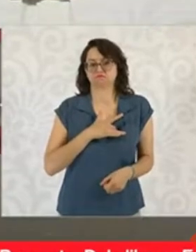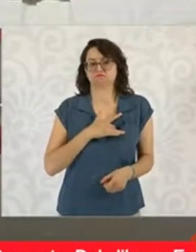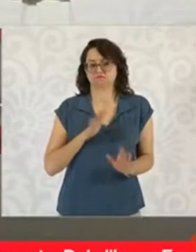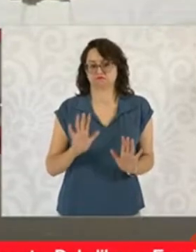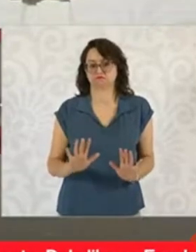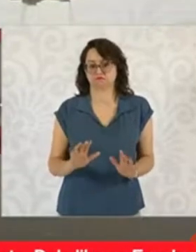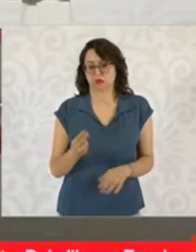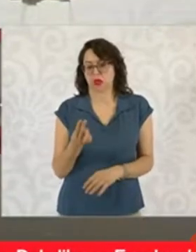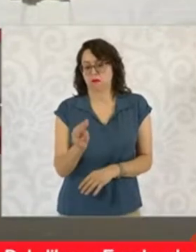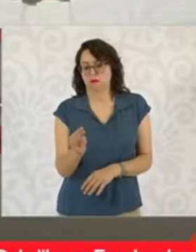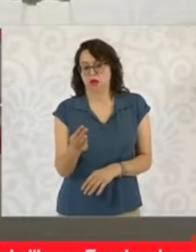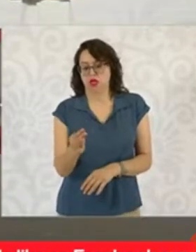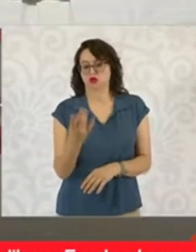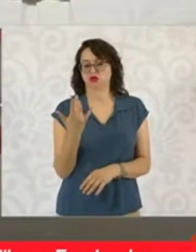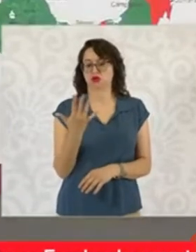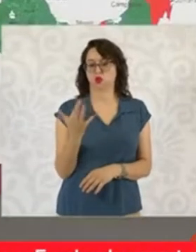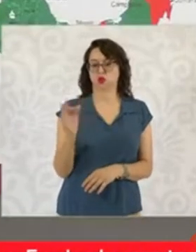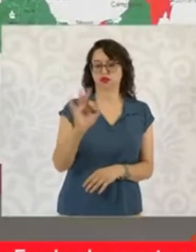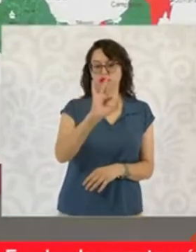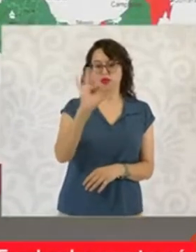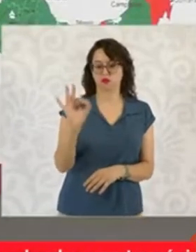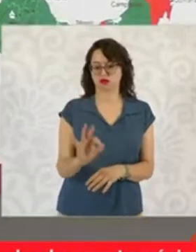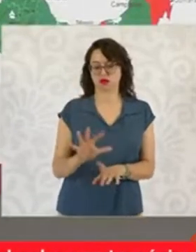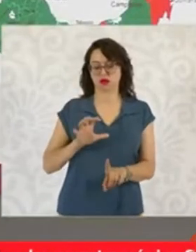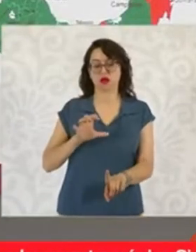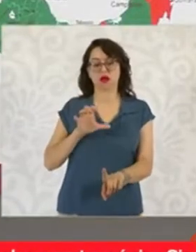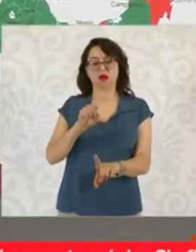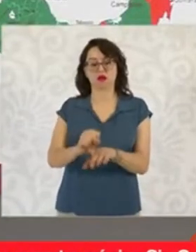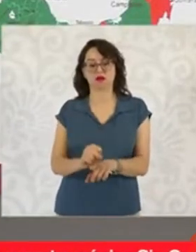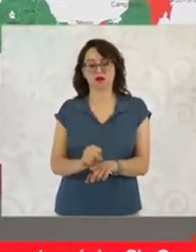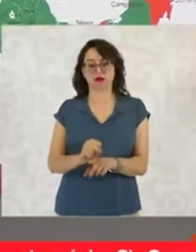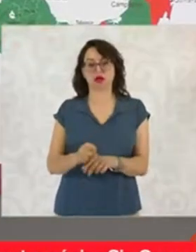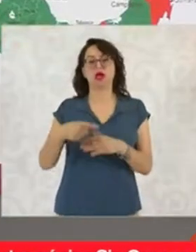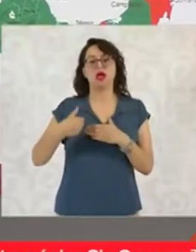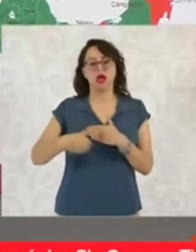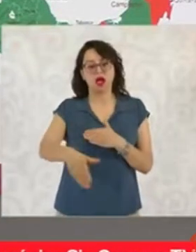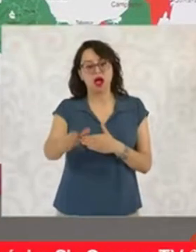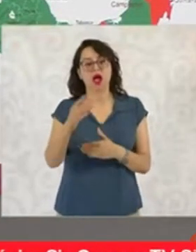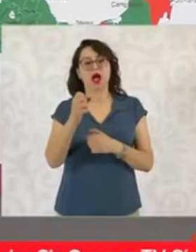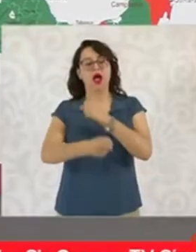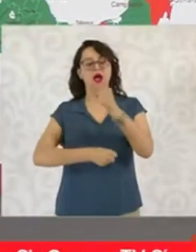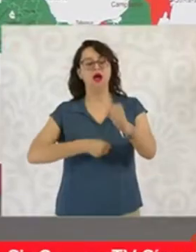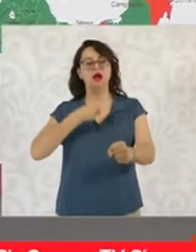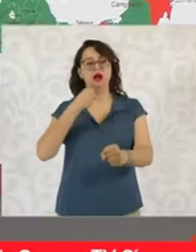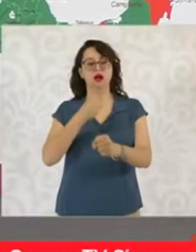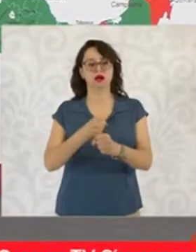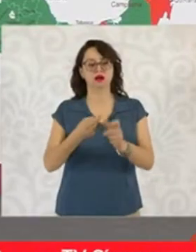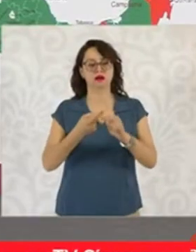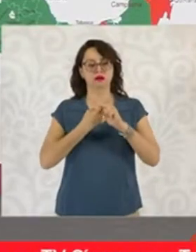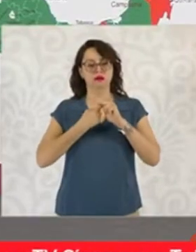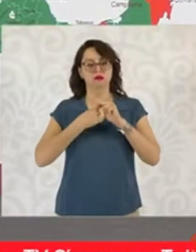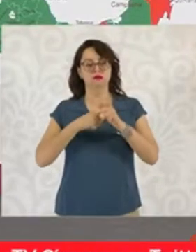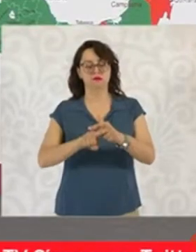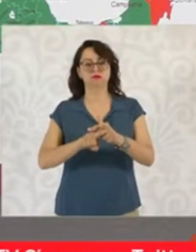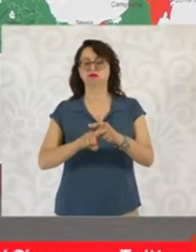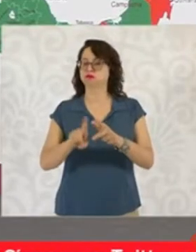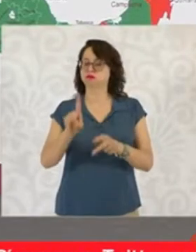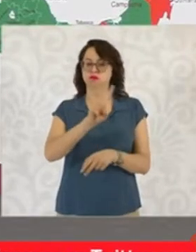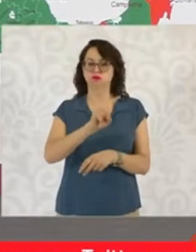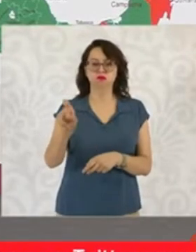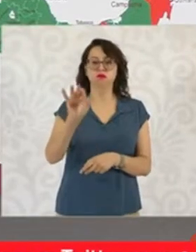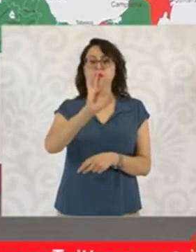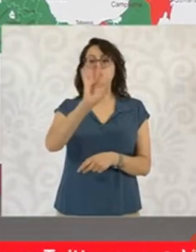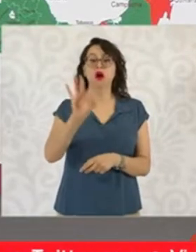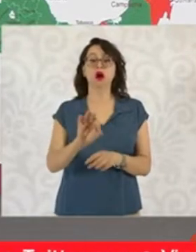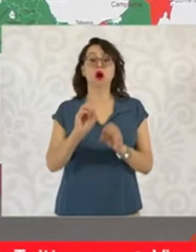a finales de mayo, en este año habremos iniciado la construcción de el 100% o un